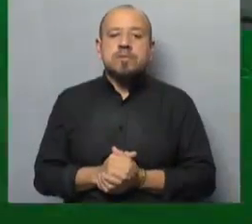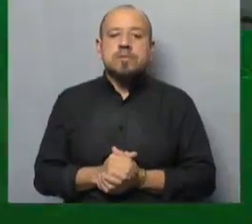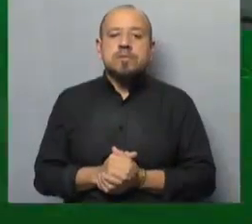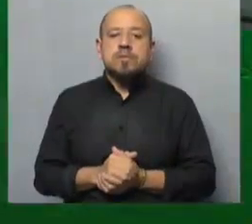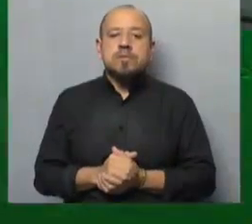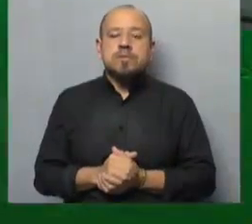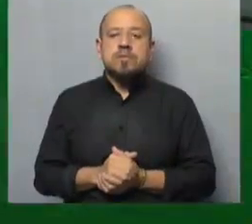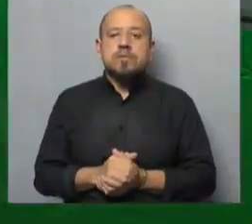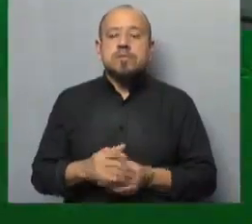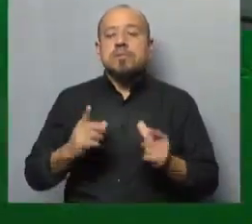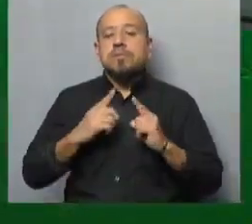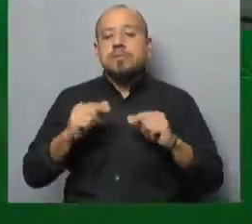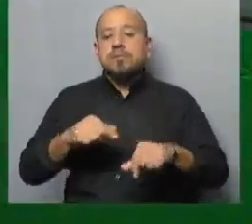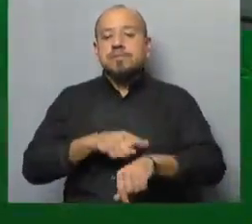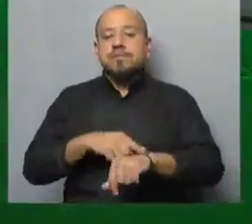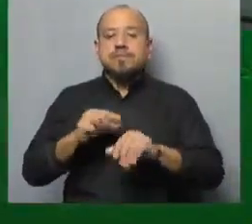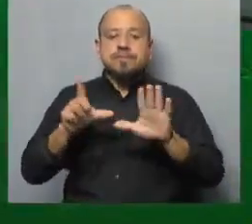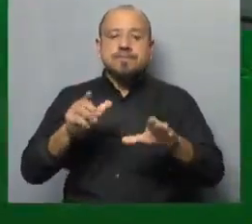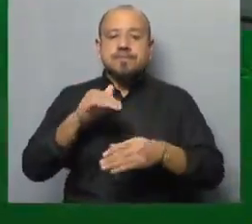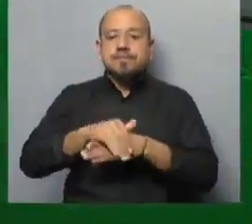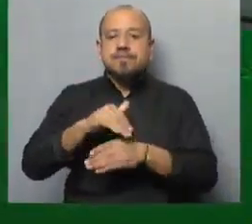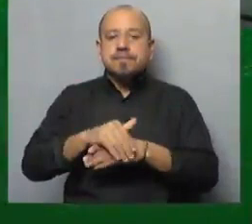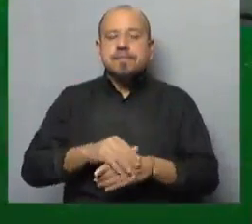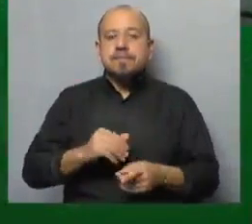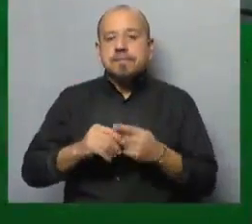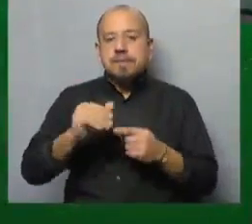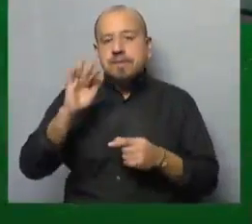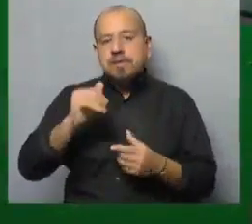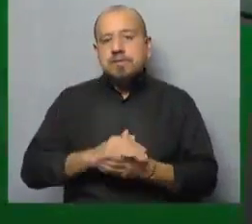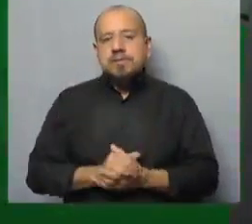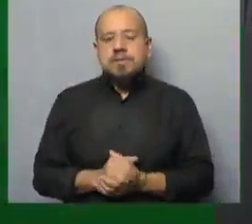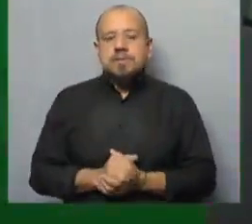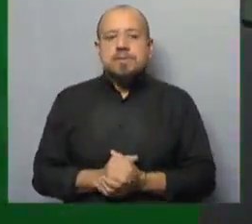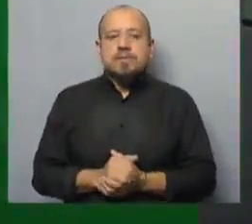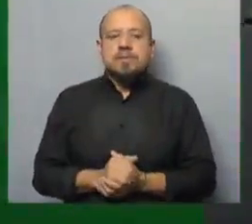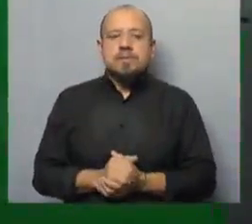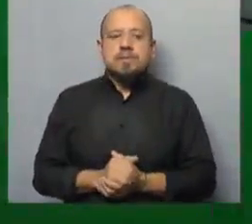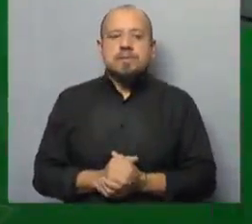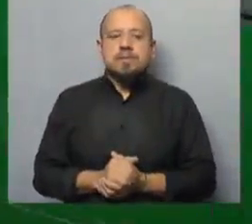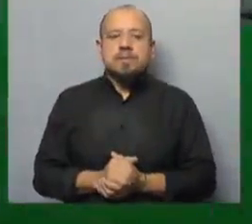nos vamos los esperamos en las 19 horas en nuestra edición central que pasen ustedes muy bien